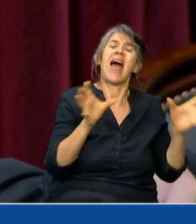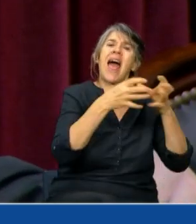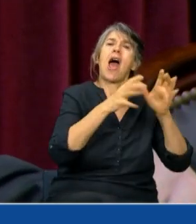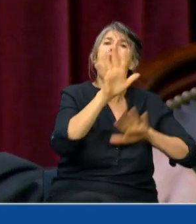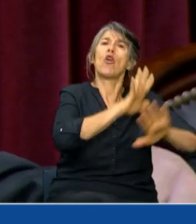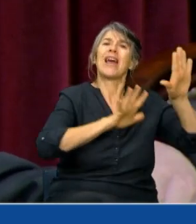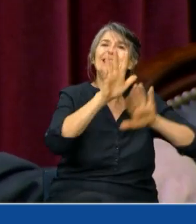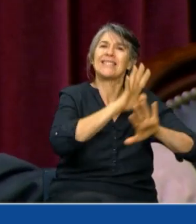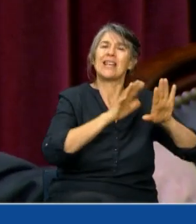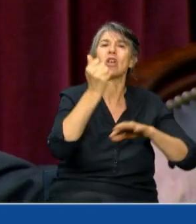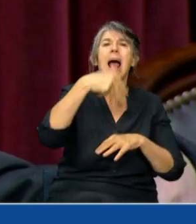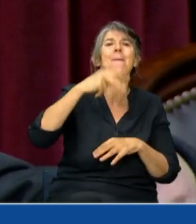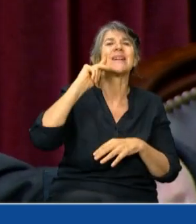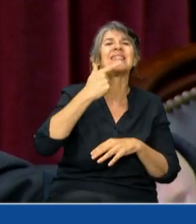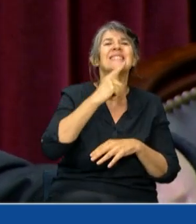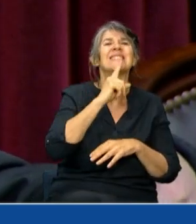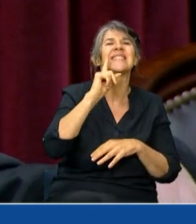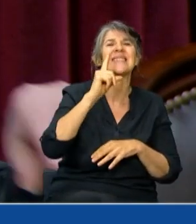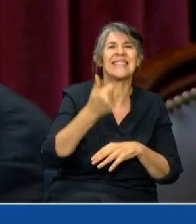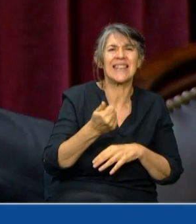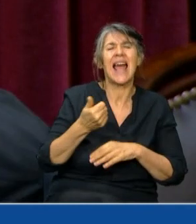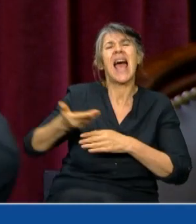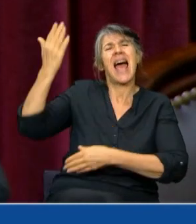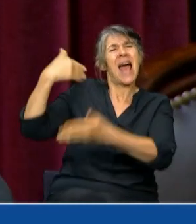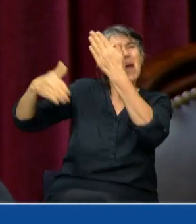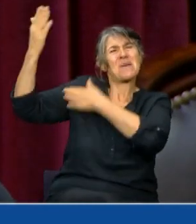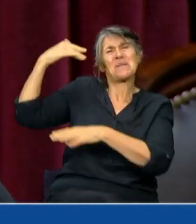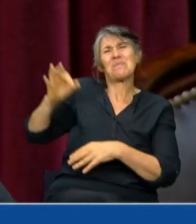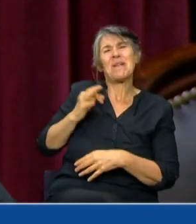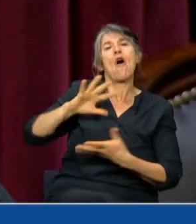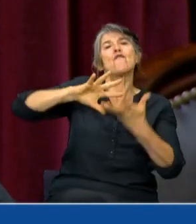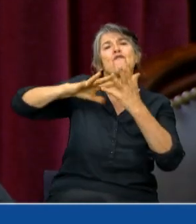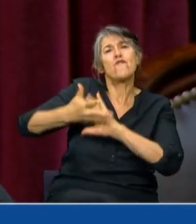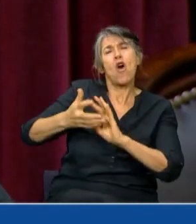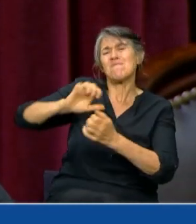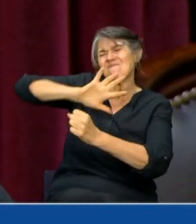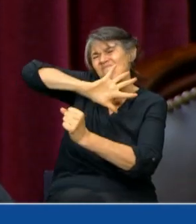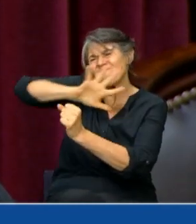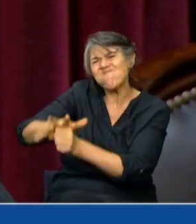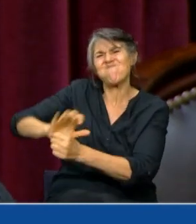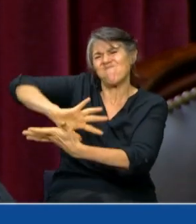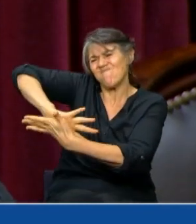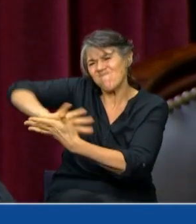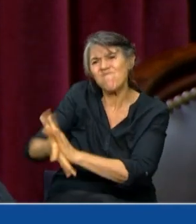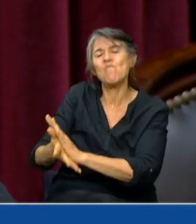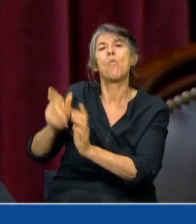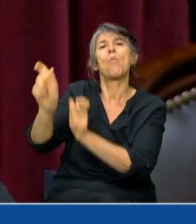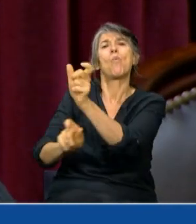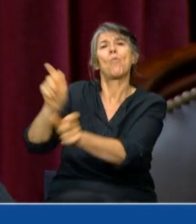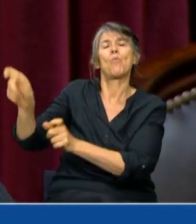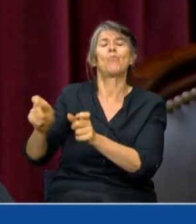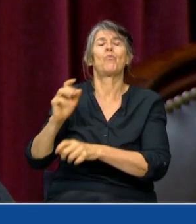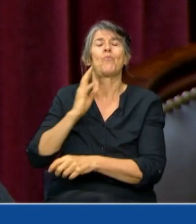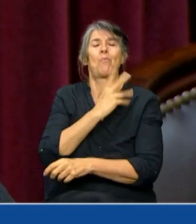que venimos asistiendo desde hace décadas a una limpieza étnica del pueblo palestino. Miren, desde el